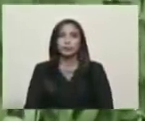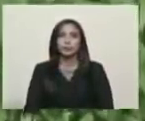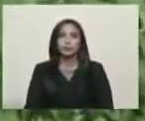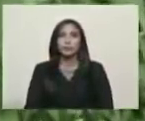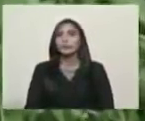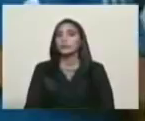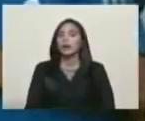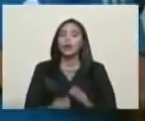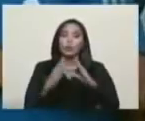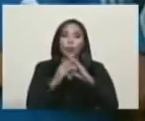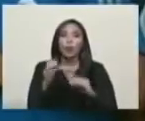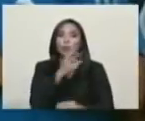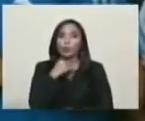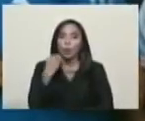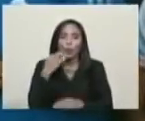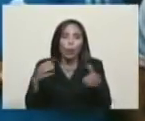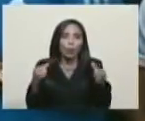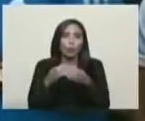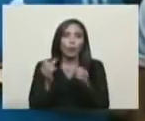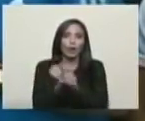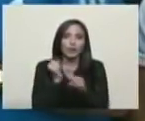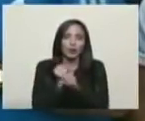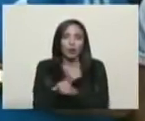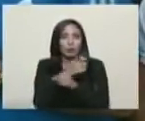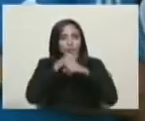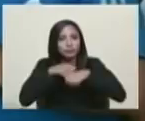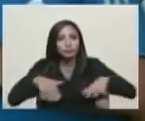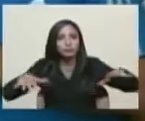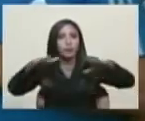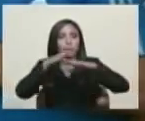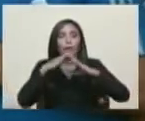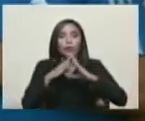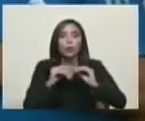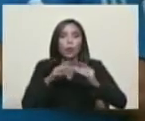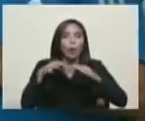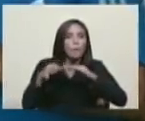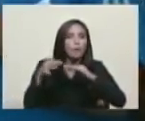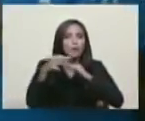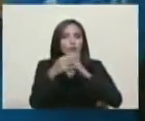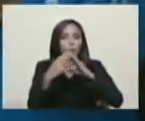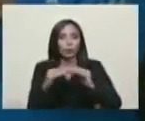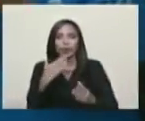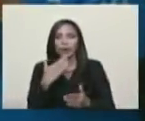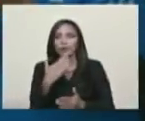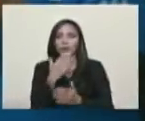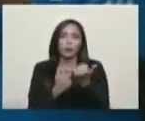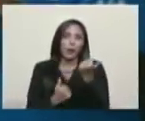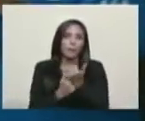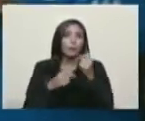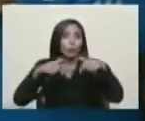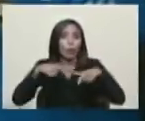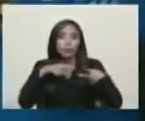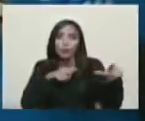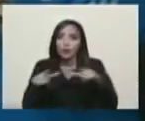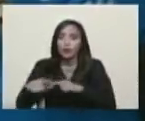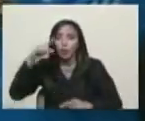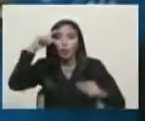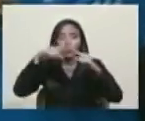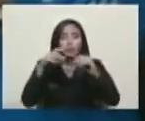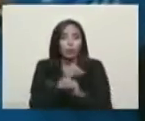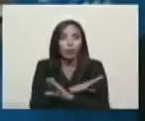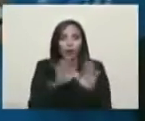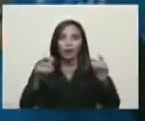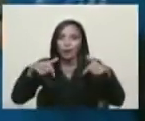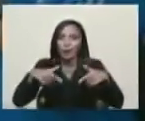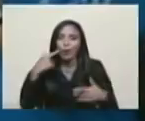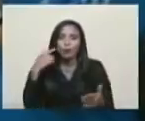ingeniero joven con todo un equipo de Chambajún Benil desplegado en el municipio de Revenga, y le damos las gracias por ese apoyo. Hoy cumplimos con esa tarea y vamos a